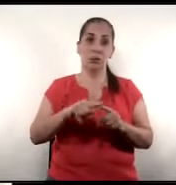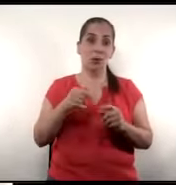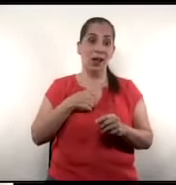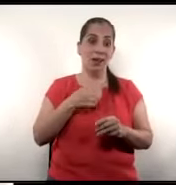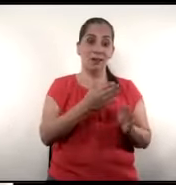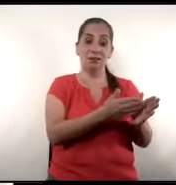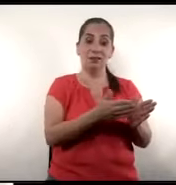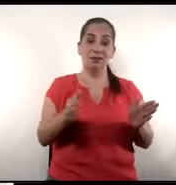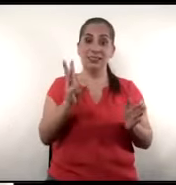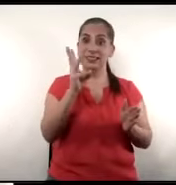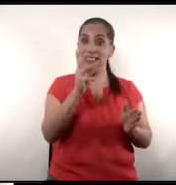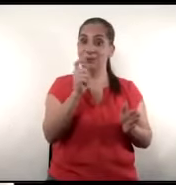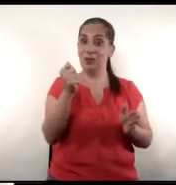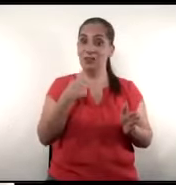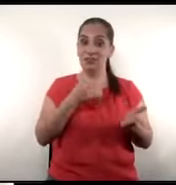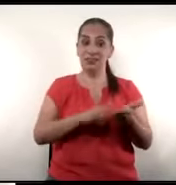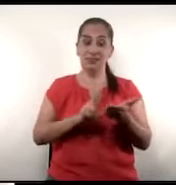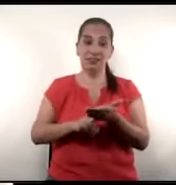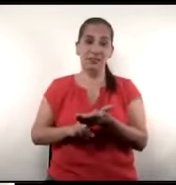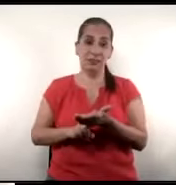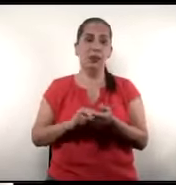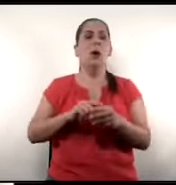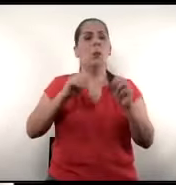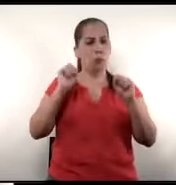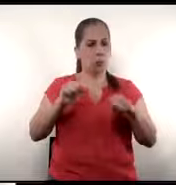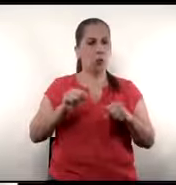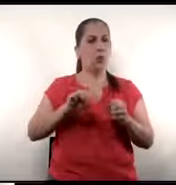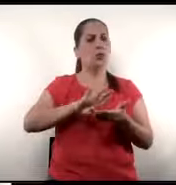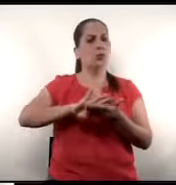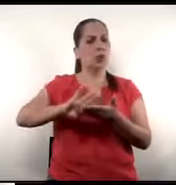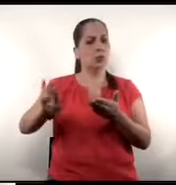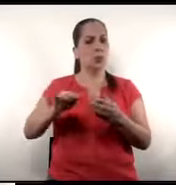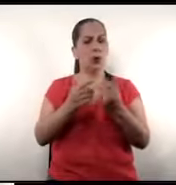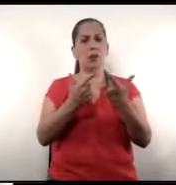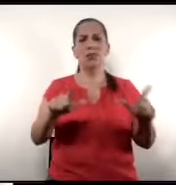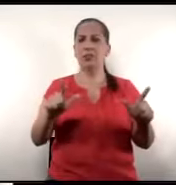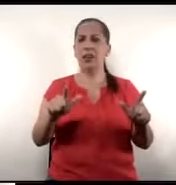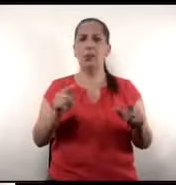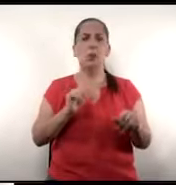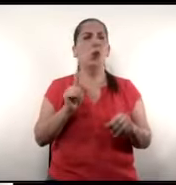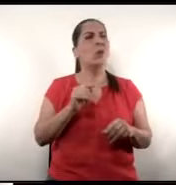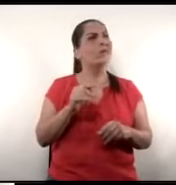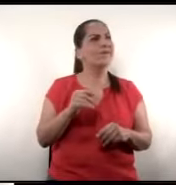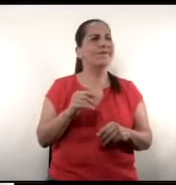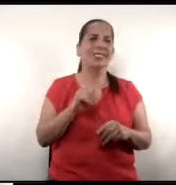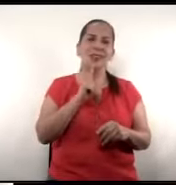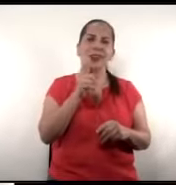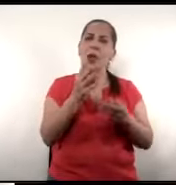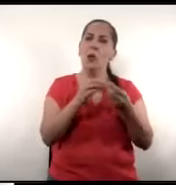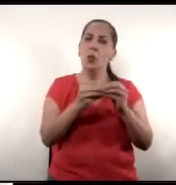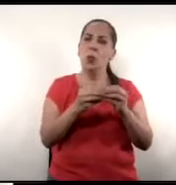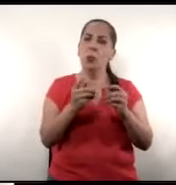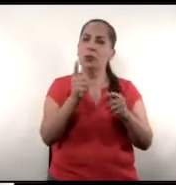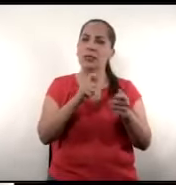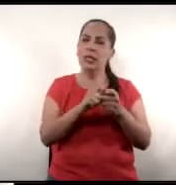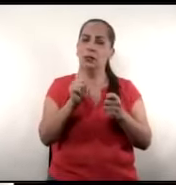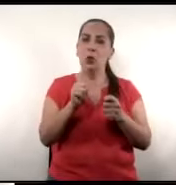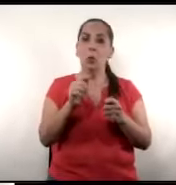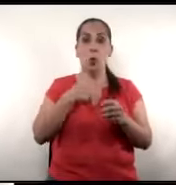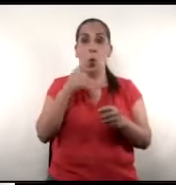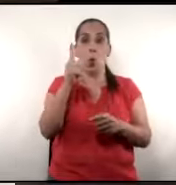6 meses de acuerdo con el contrato. Y logramos expropiar 119, bueno, la cifra no es exacta, pero solo hubo una propiedad que no